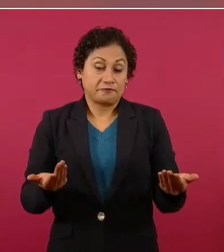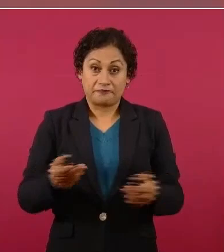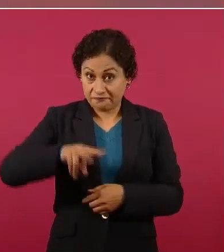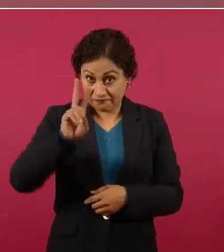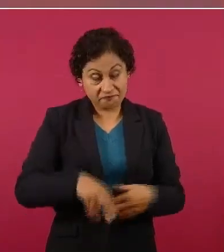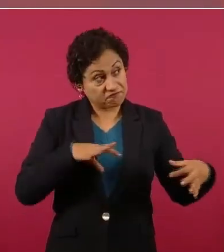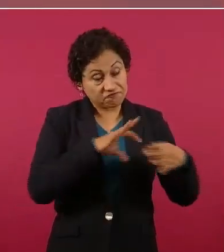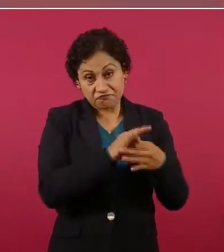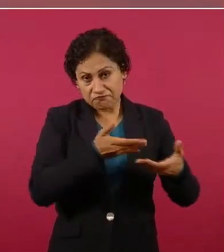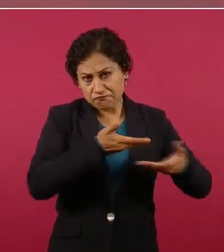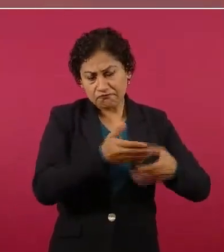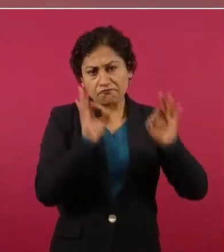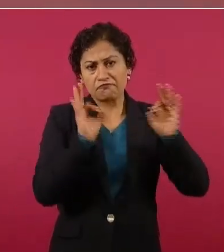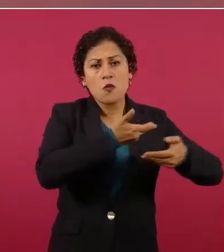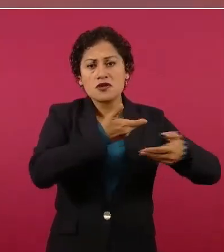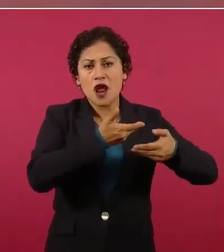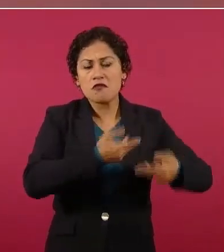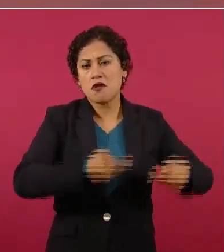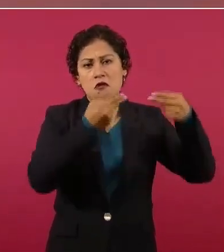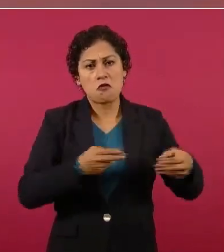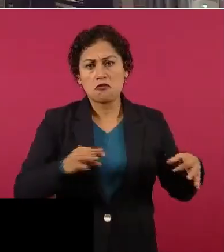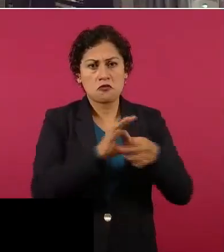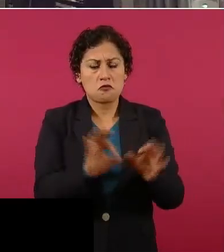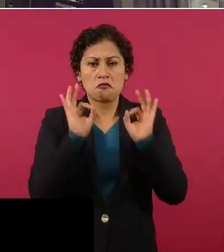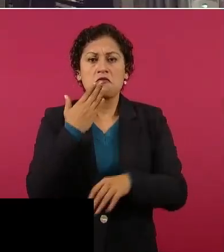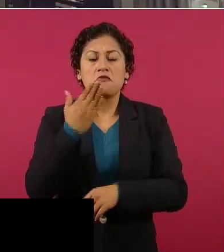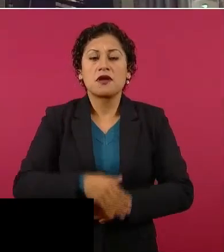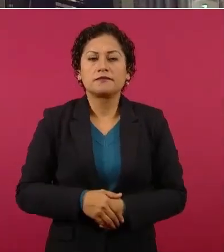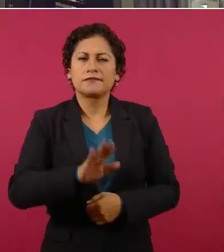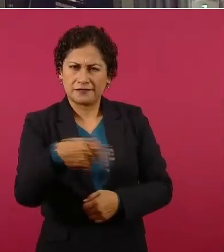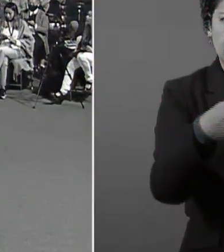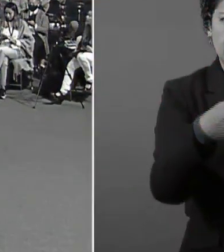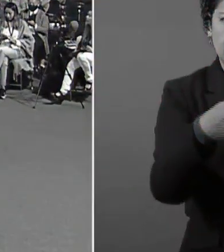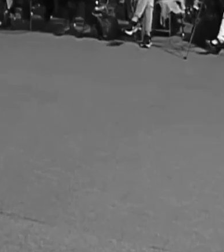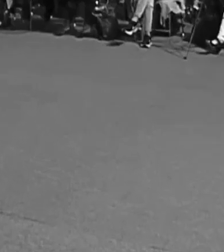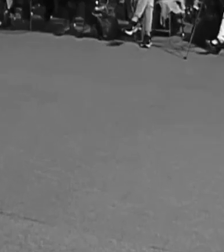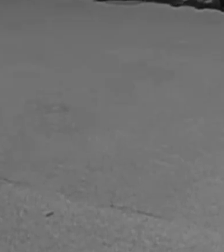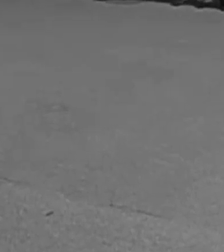las relaciones. Somos el principal socio comercial de Estados Unidos. Pero la controversia se mantiene, ¿no? Pues sí.